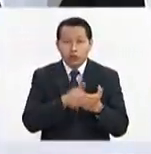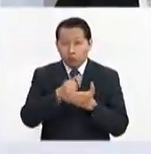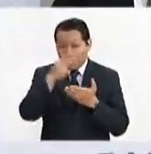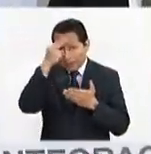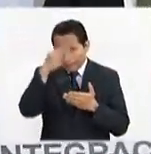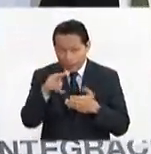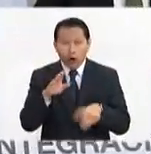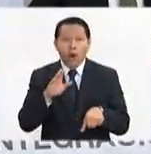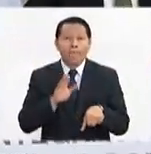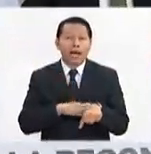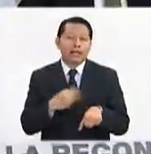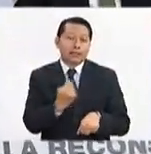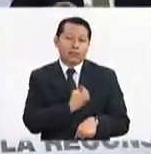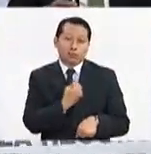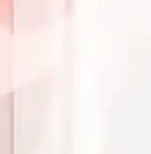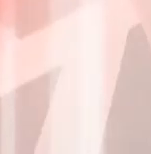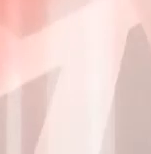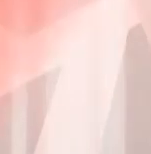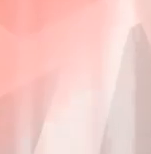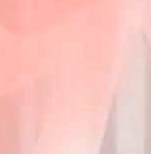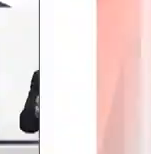ante cualquier sismo.